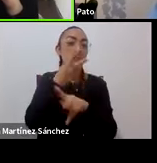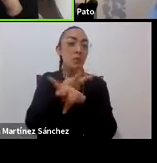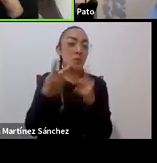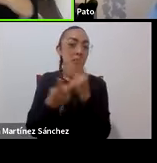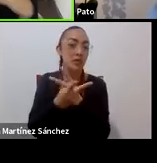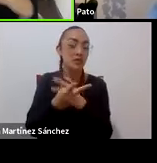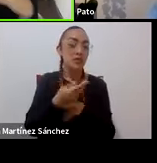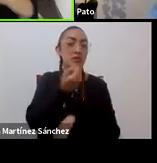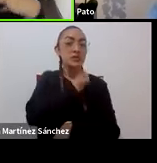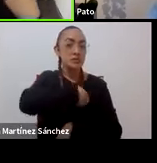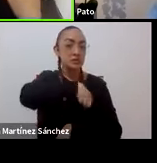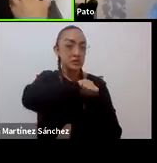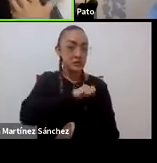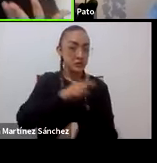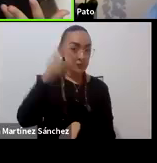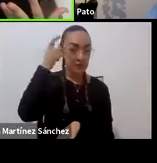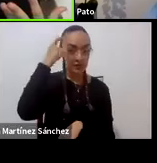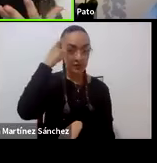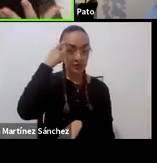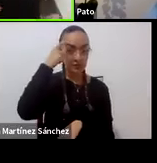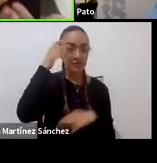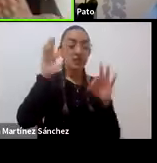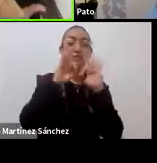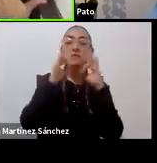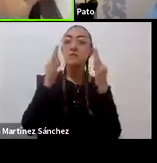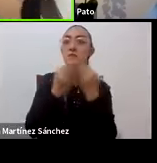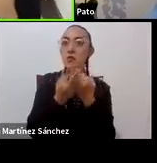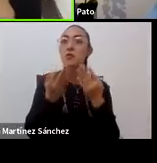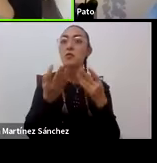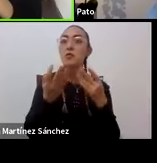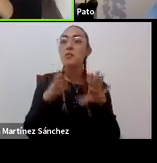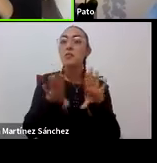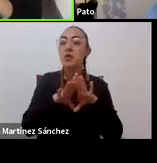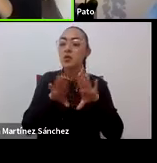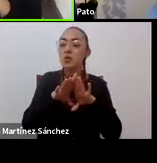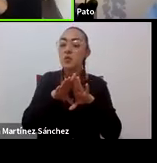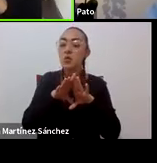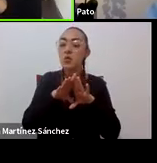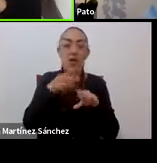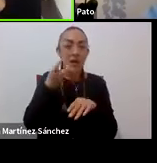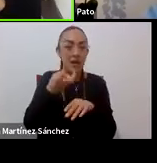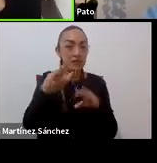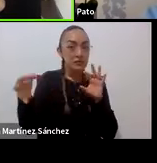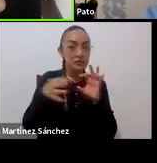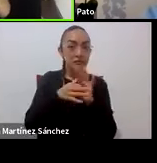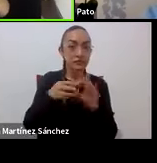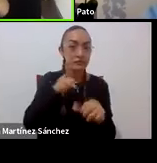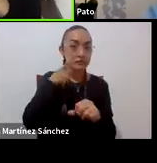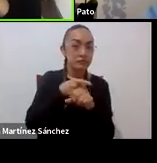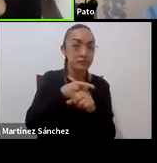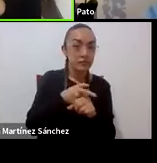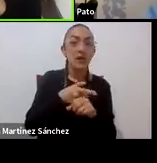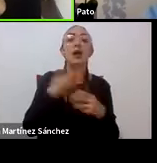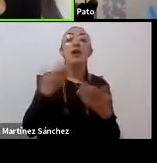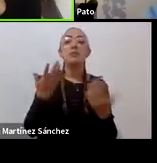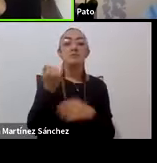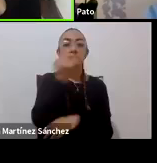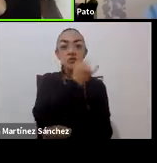que la forma en la que se buscó cómo encontrar este punto de convergencia fue con jardines que generaran la visita de